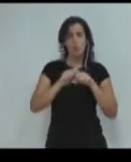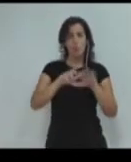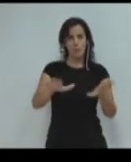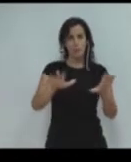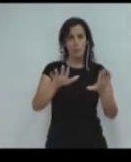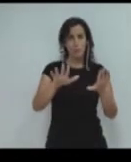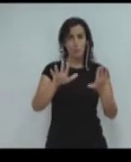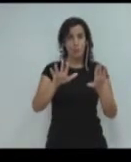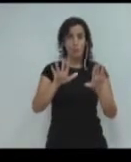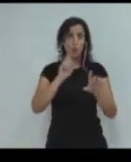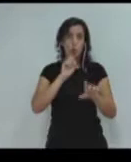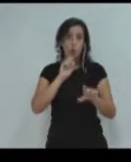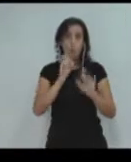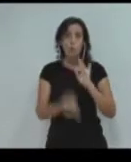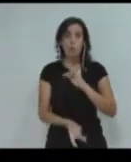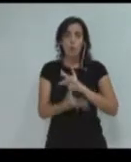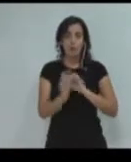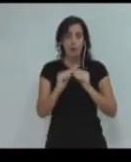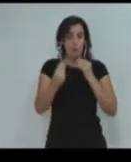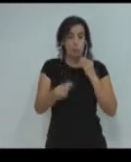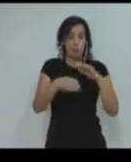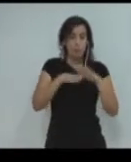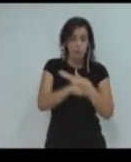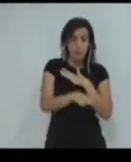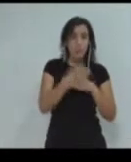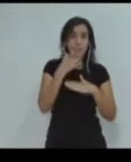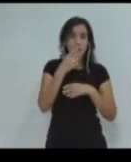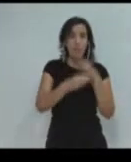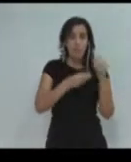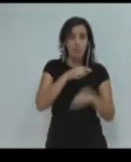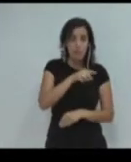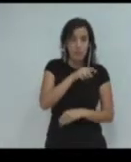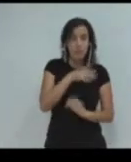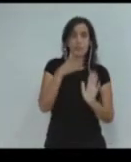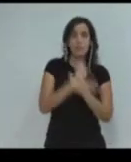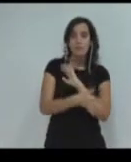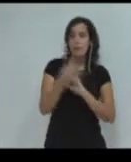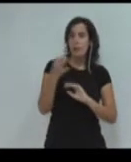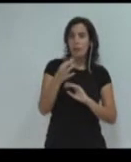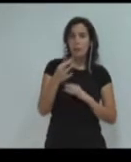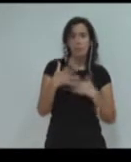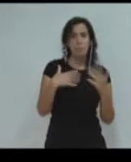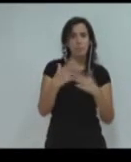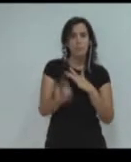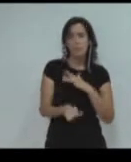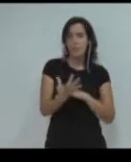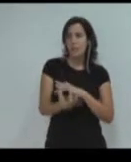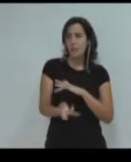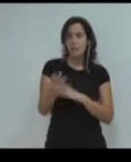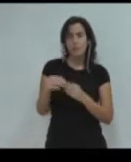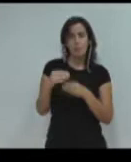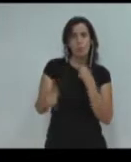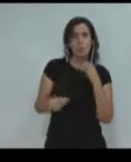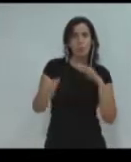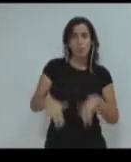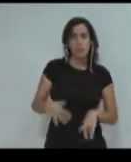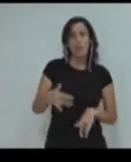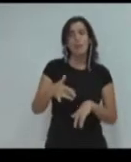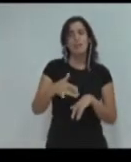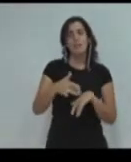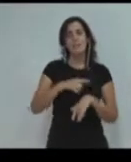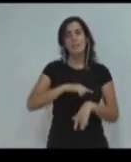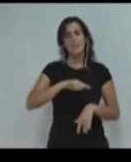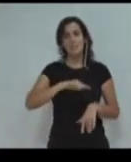hacer documentos accesibles, permitiría que todos los generadores de documentos fueran más sensibles y vieran que no es